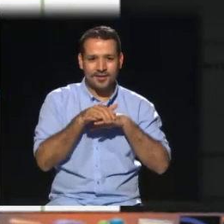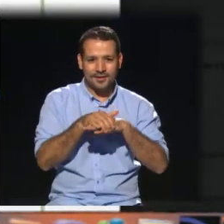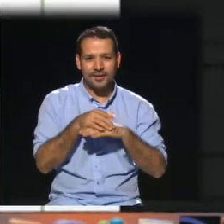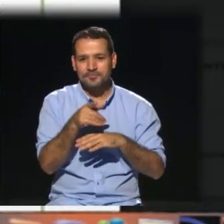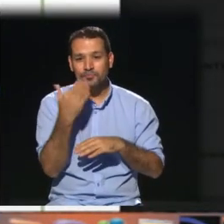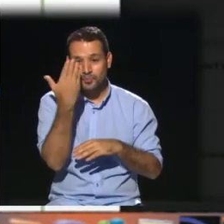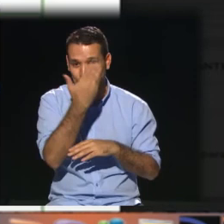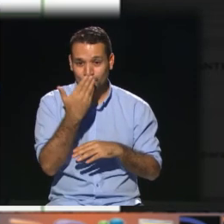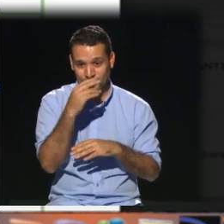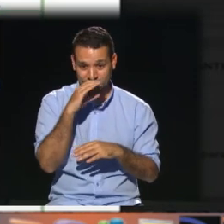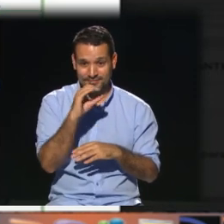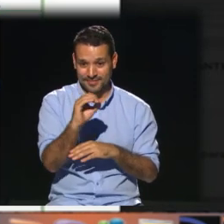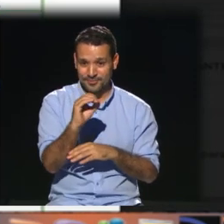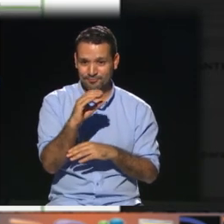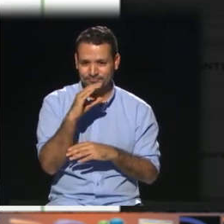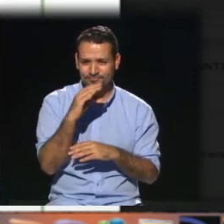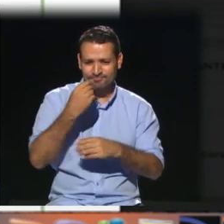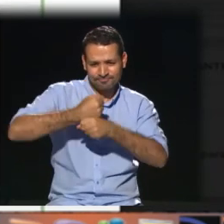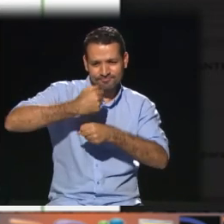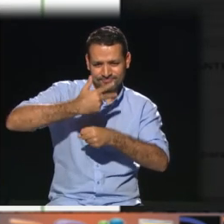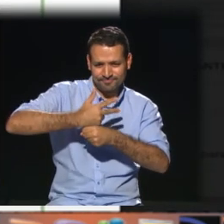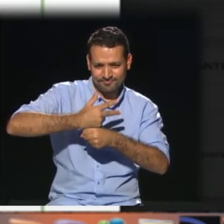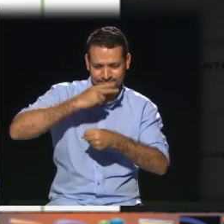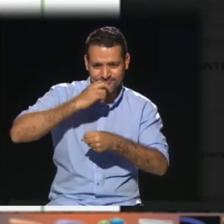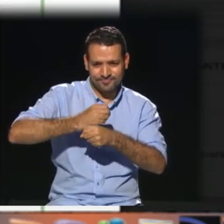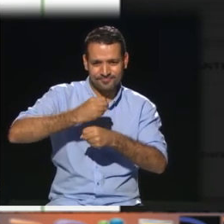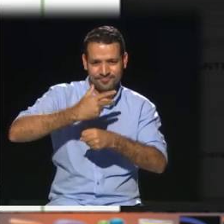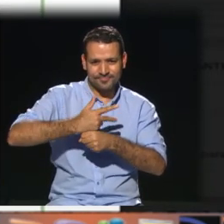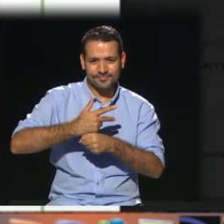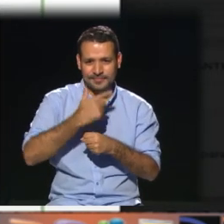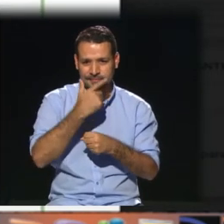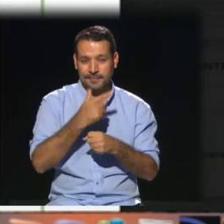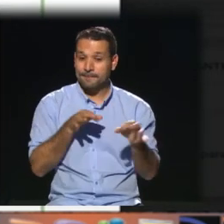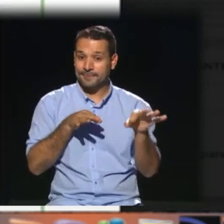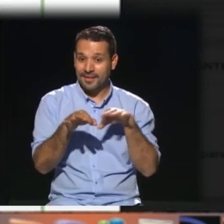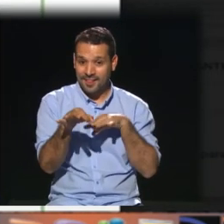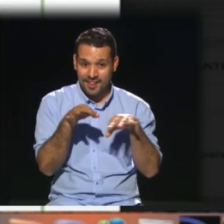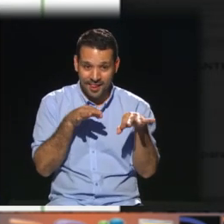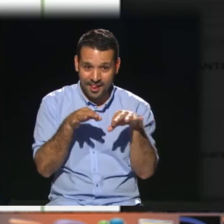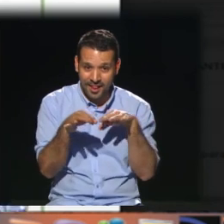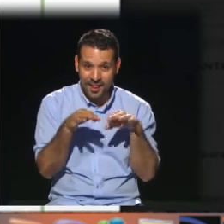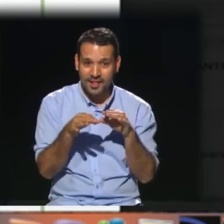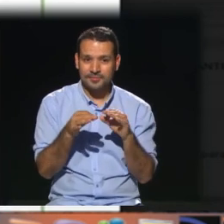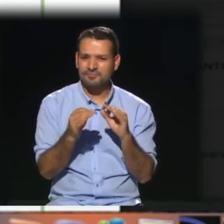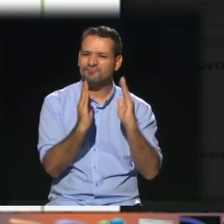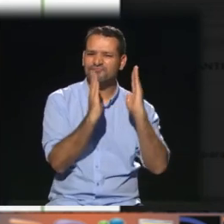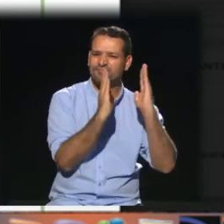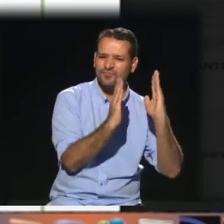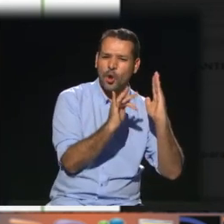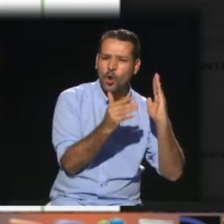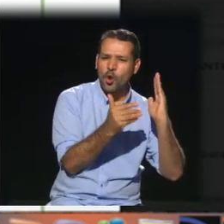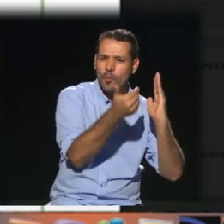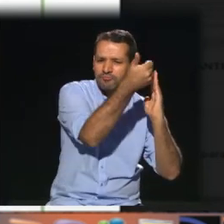de transición. Les voy a explicar, esta es la guía de estudiantes, se las explicamos completamente, es decir, cómo la